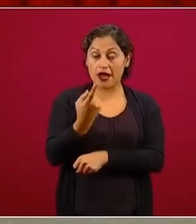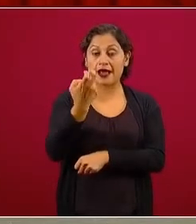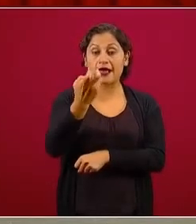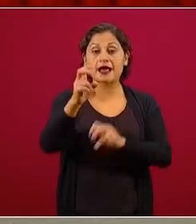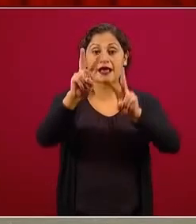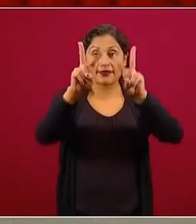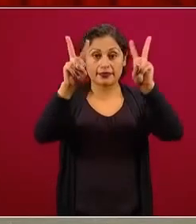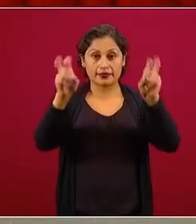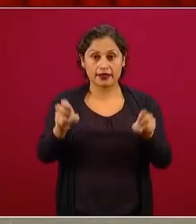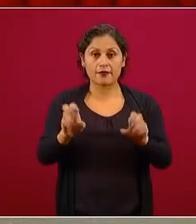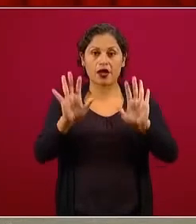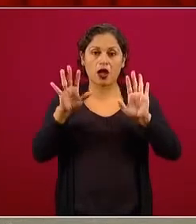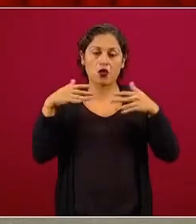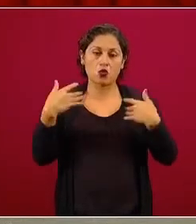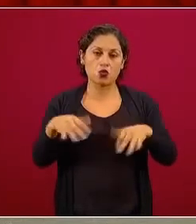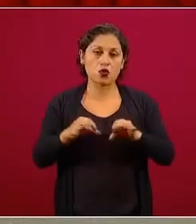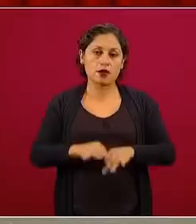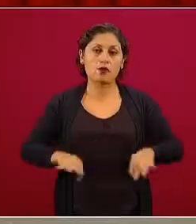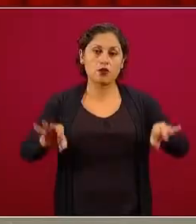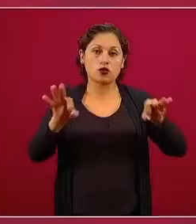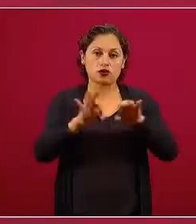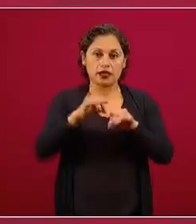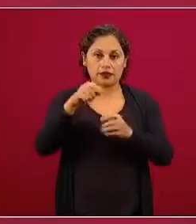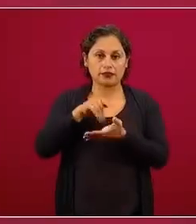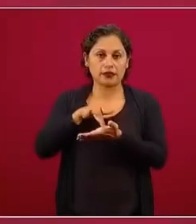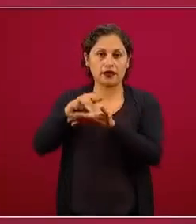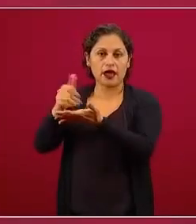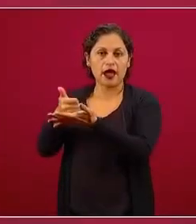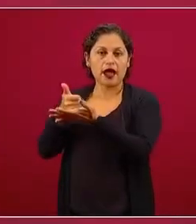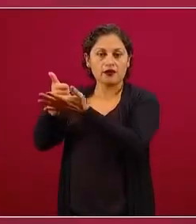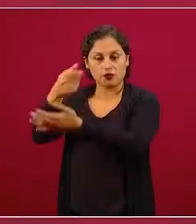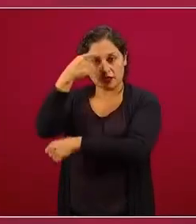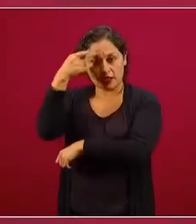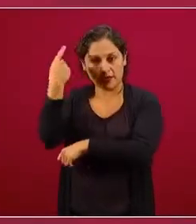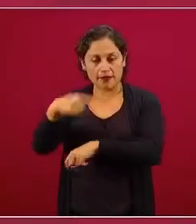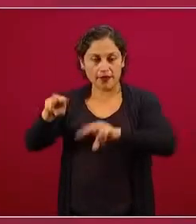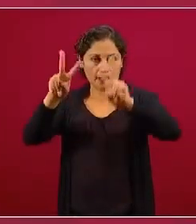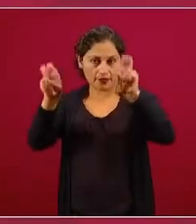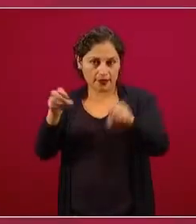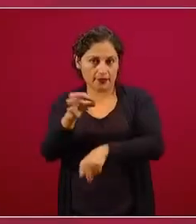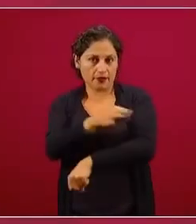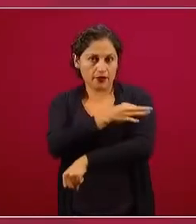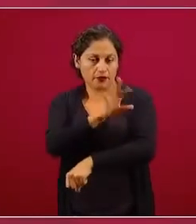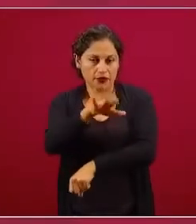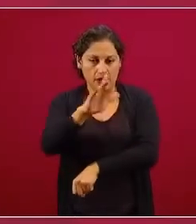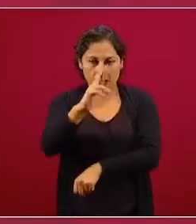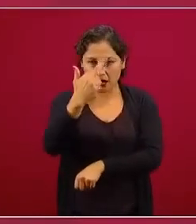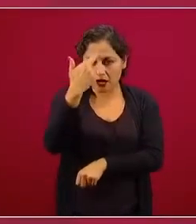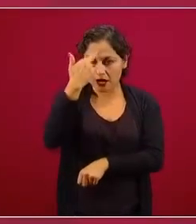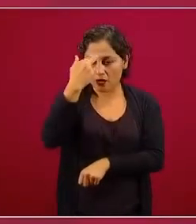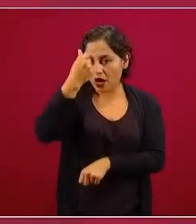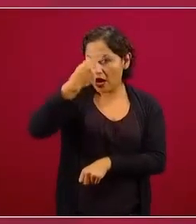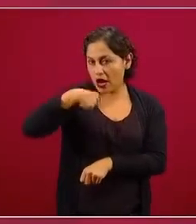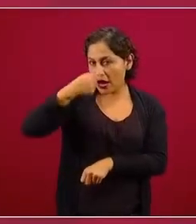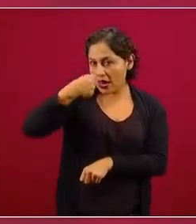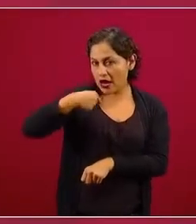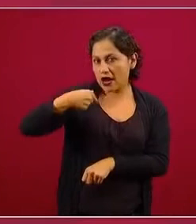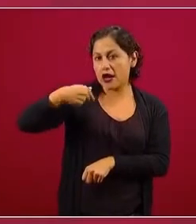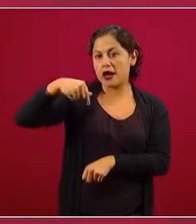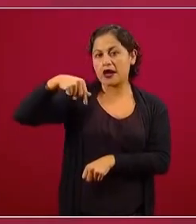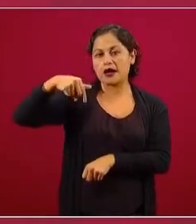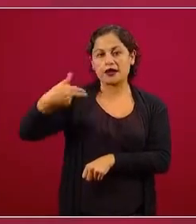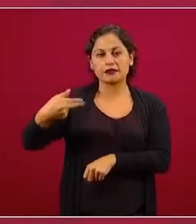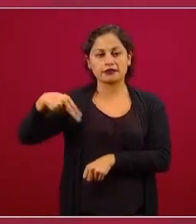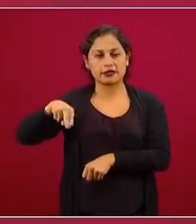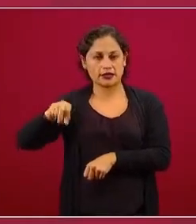importante saberlo, también por el tema de la vacuna. Recordemos que en el caso de influenza, una persona que enferma naturalmente de